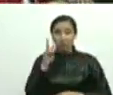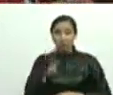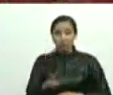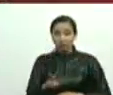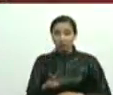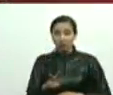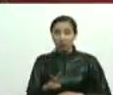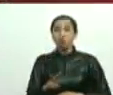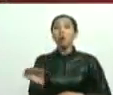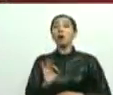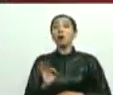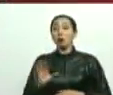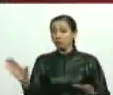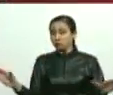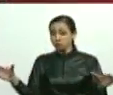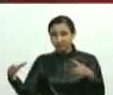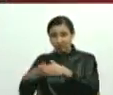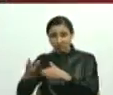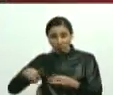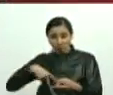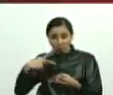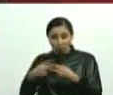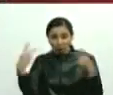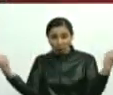¿En Voluntad Popular?